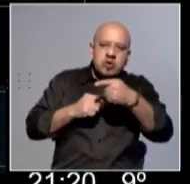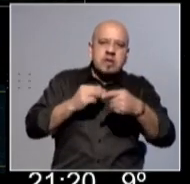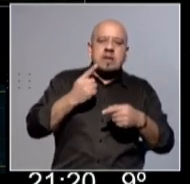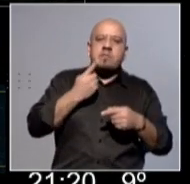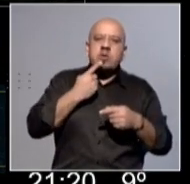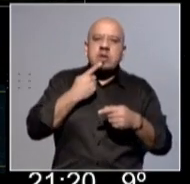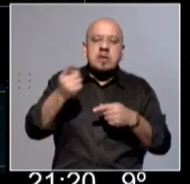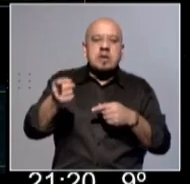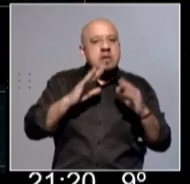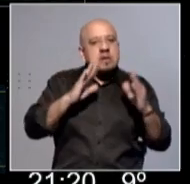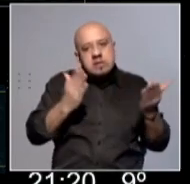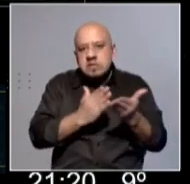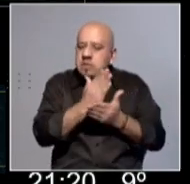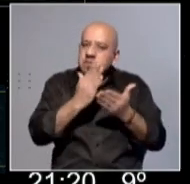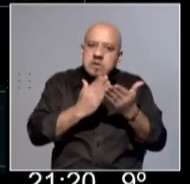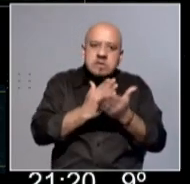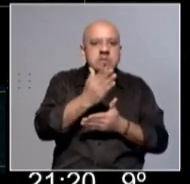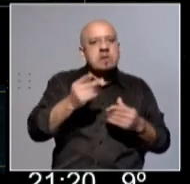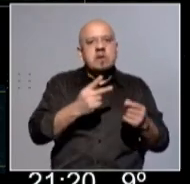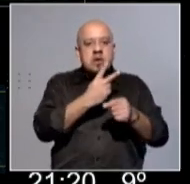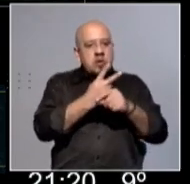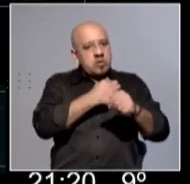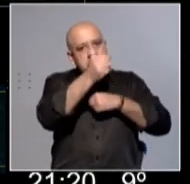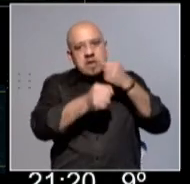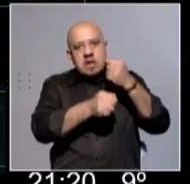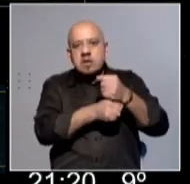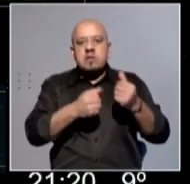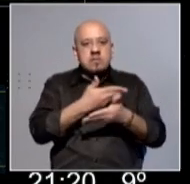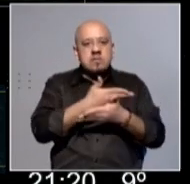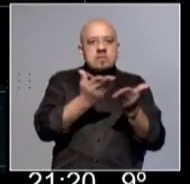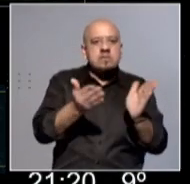años sistemáticamente se presentan elecciones y suelen hacer